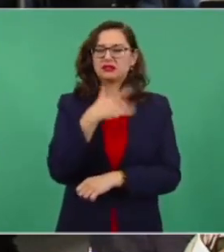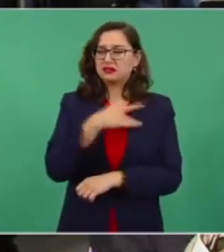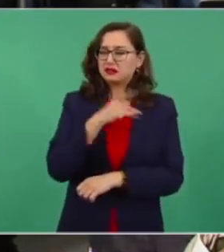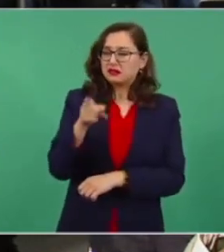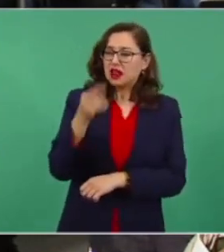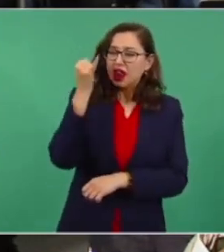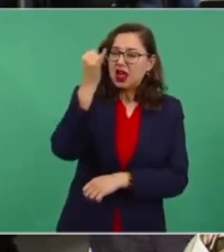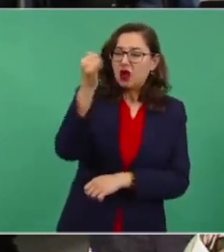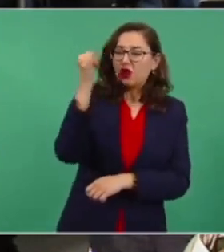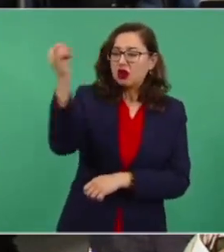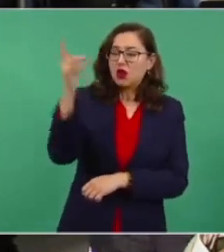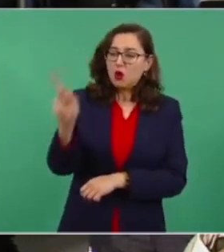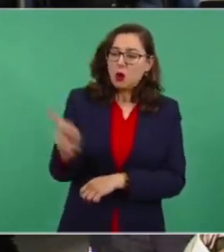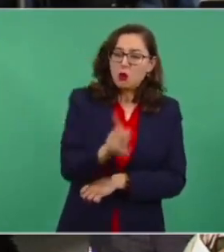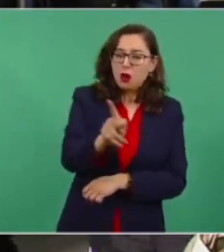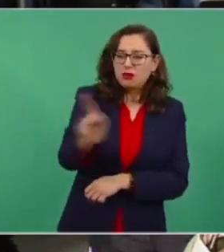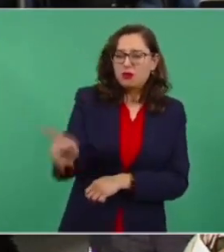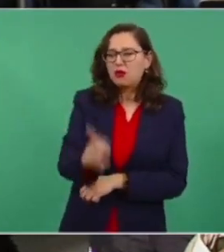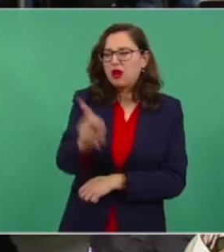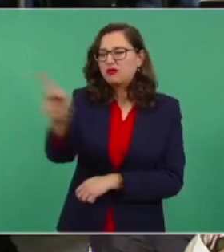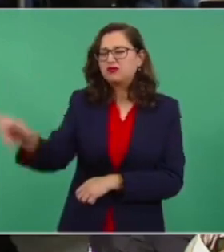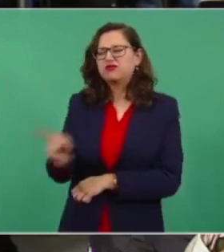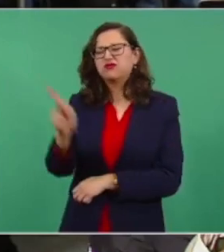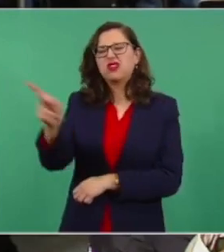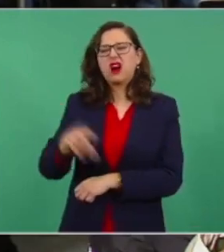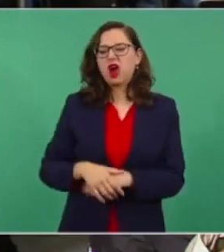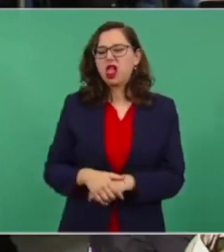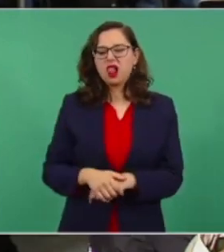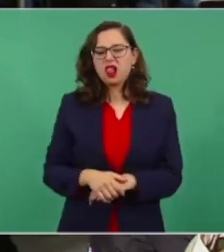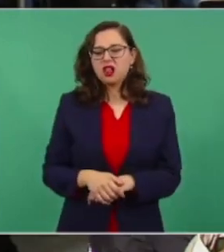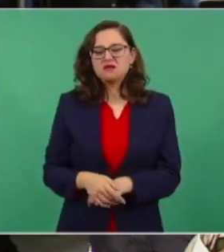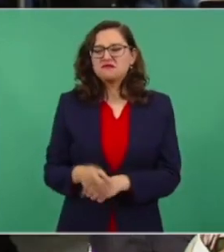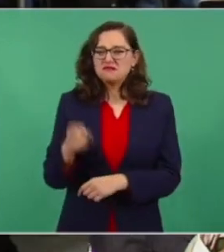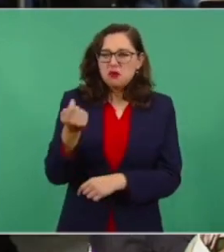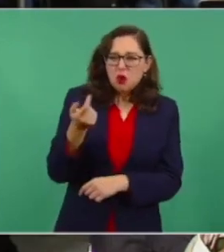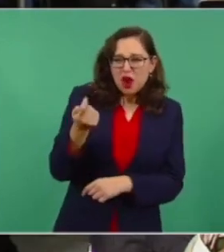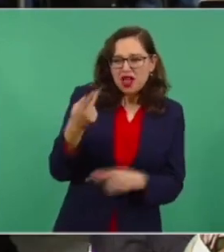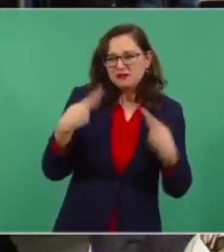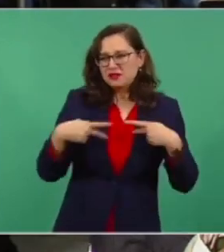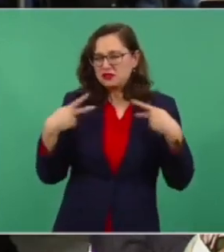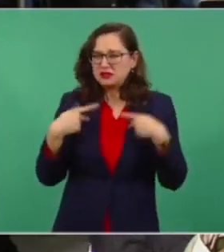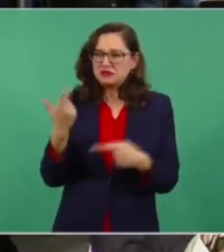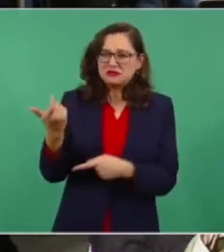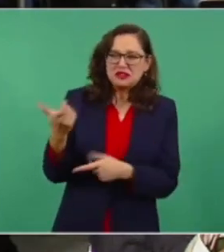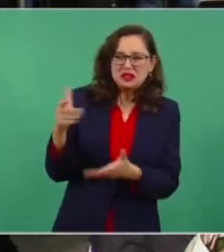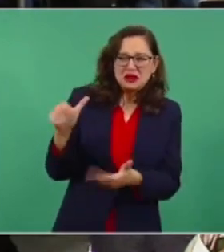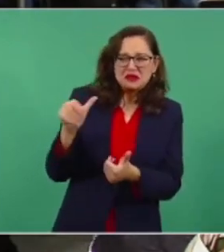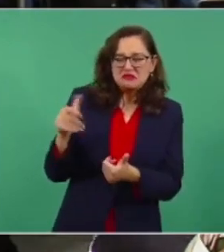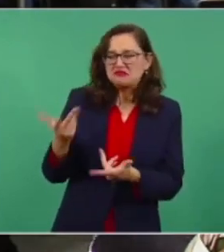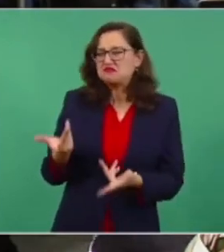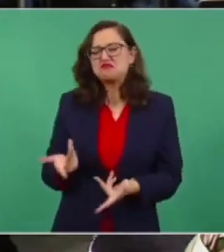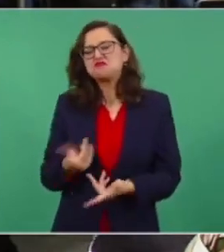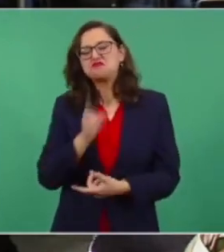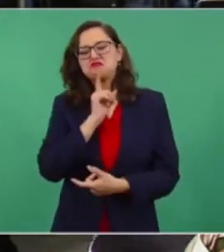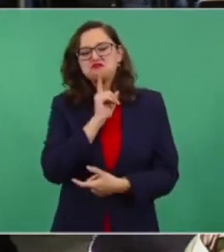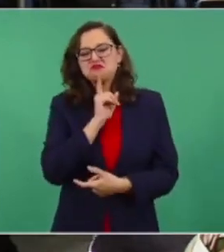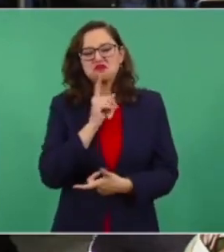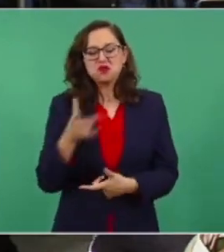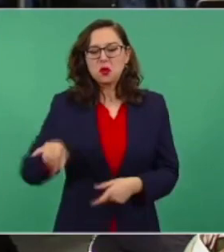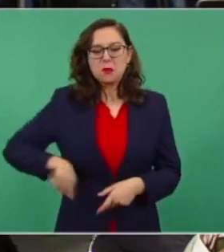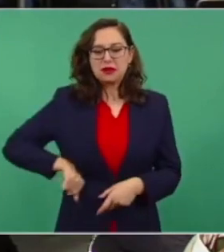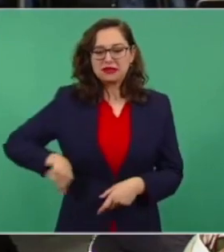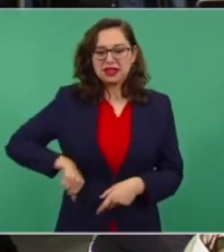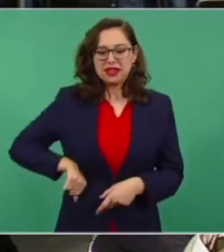pueblos aledaños a Texcoco porque pues, no es rentable por el dinero de invertir en la infraestructura. De hecho, Telmex